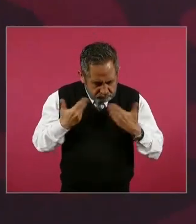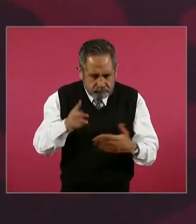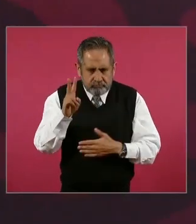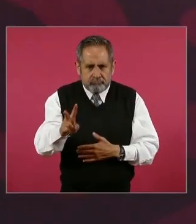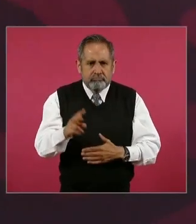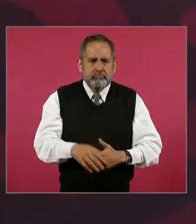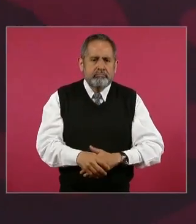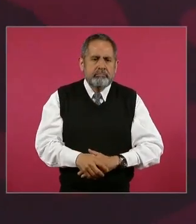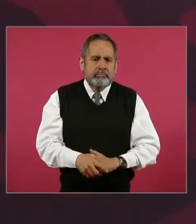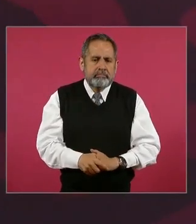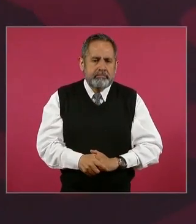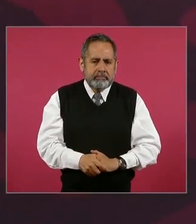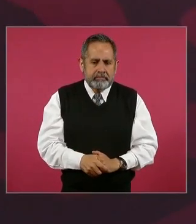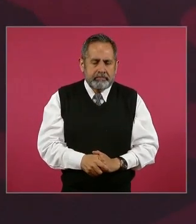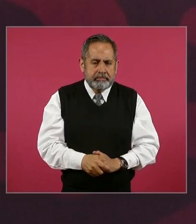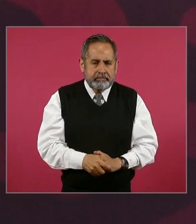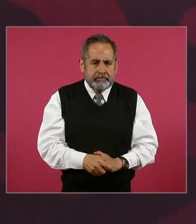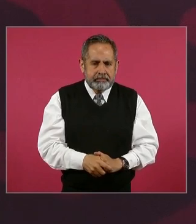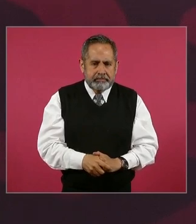sinceras